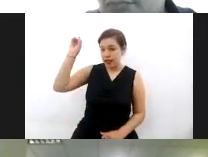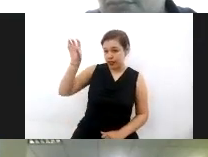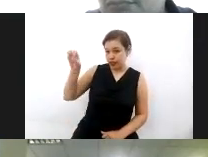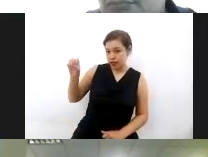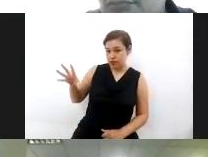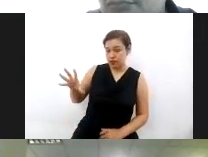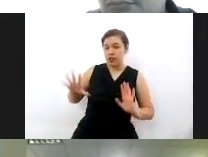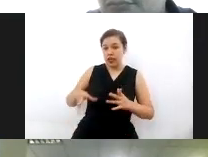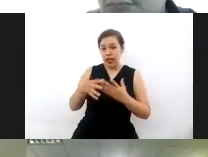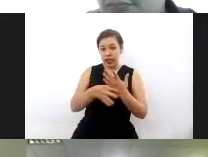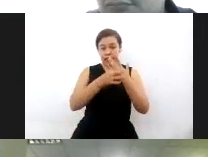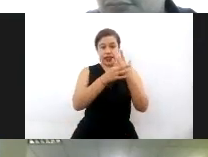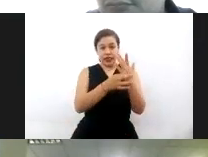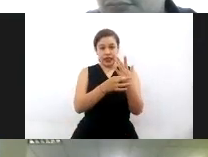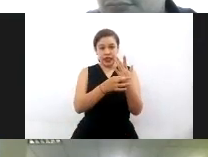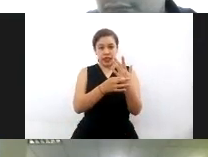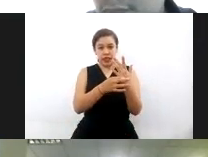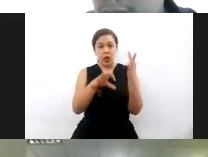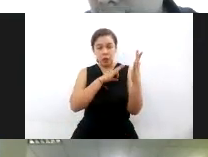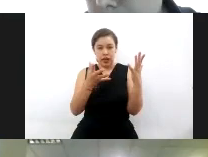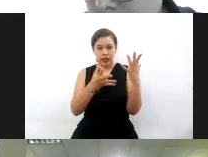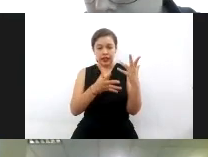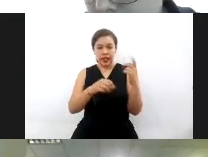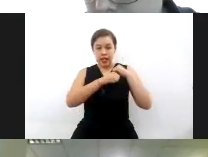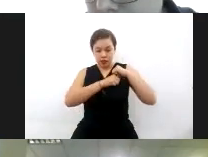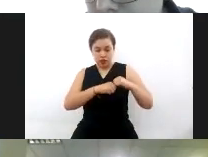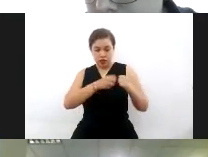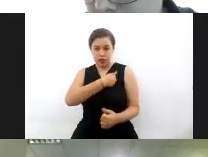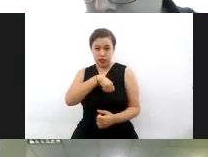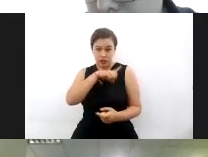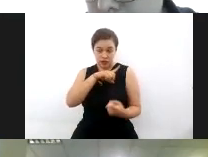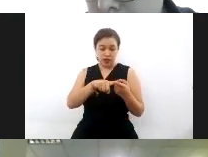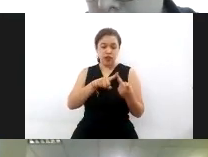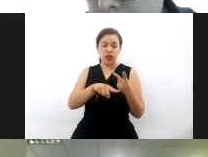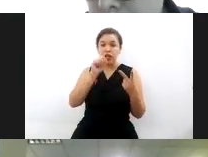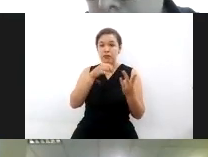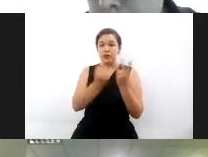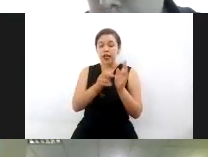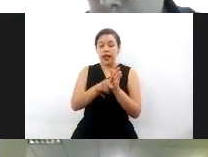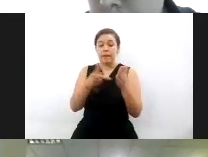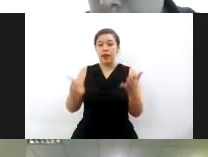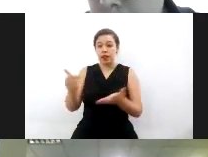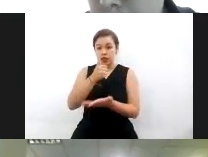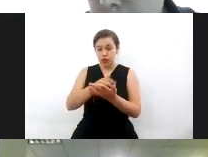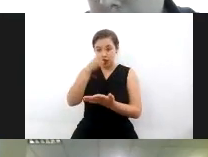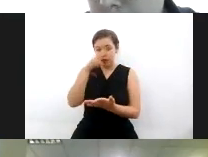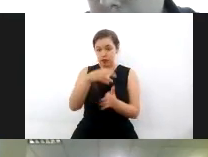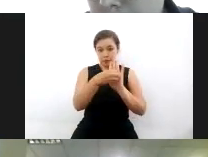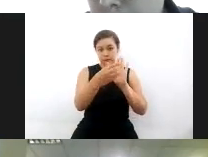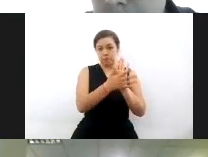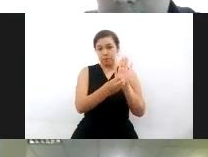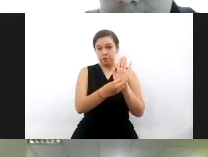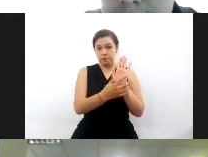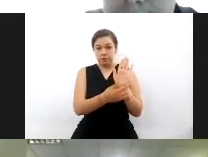establecer, pues van a ser emitidas por las autoridades sanitarias, pero además van a estar publicadas en la Gaceta. Entonces, ustedes pueden